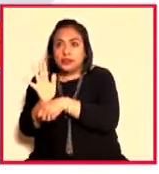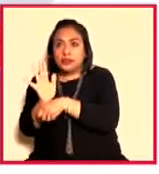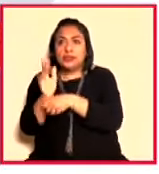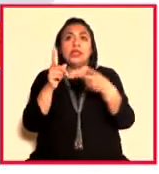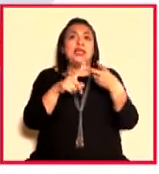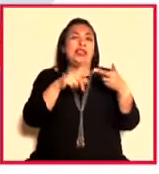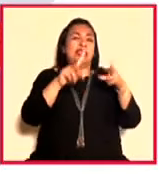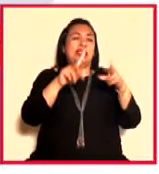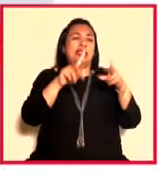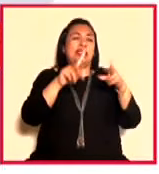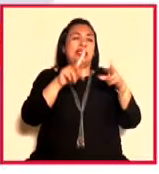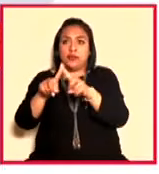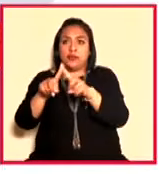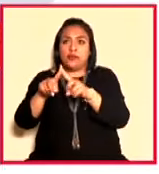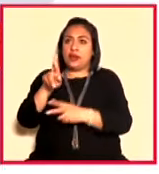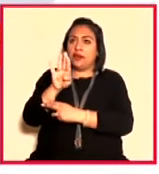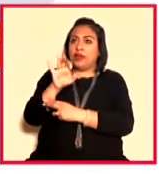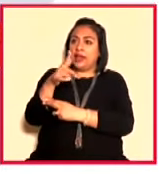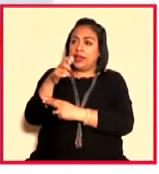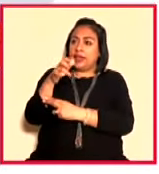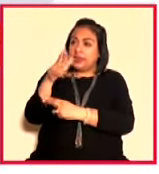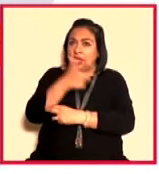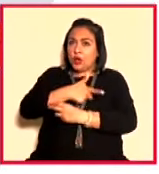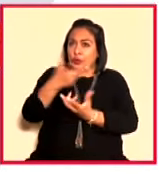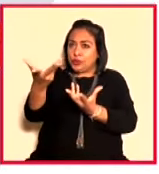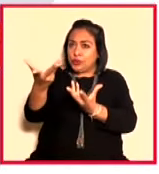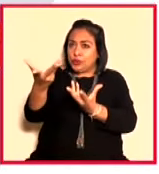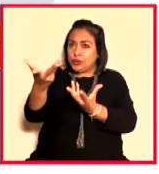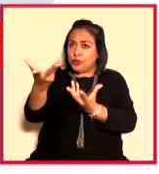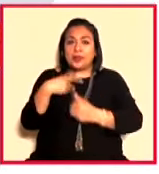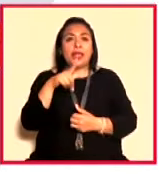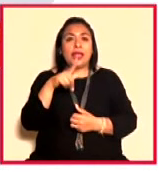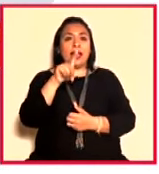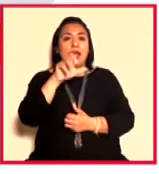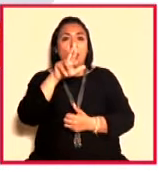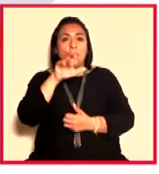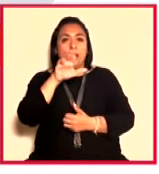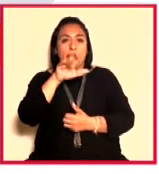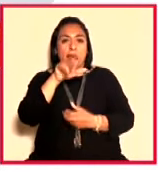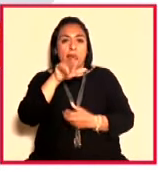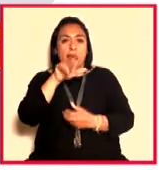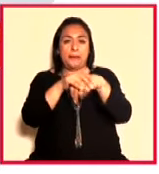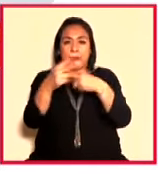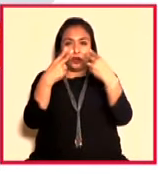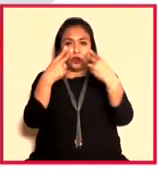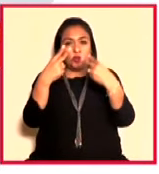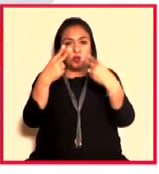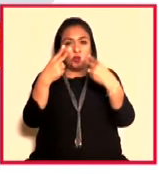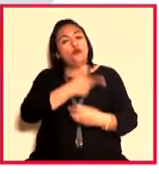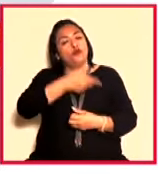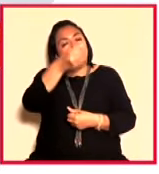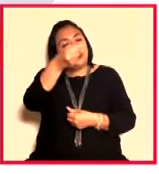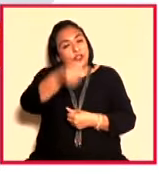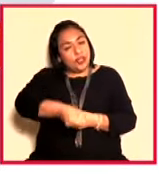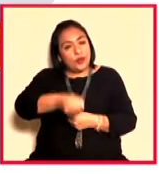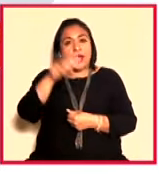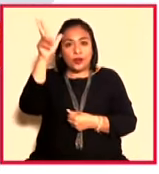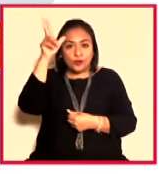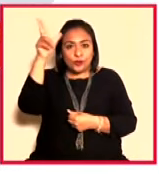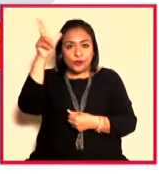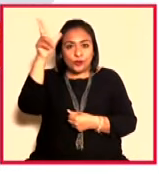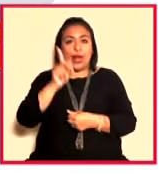contenidos. Rafael García Villegas, qué gusto estar contigo. Mi querida Laura Barrera, amigos del auditorio, como siempre, un placer saludarlos. Hola, Laura Regis, en